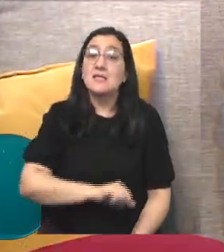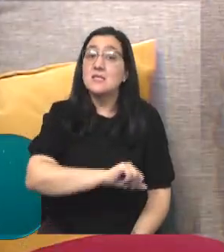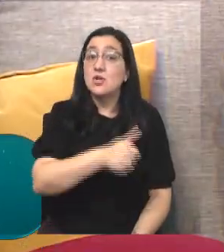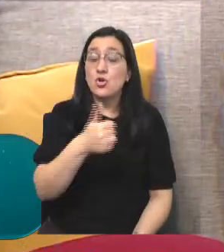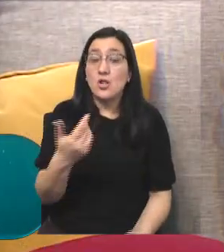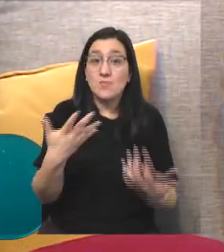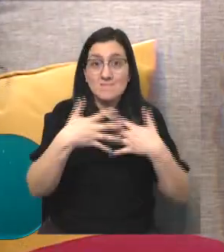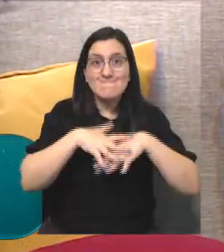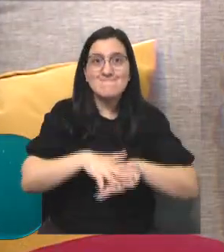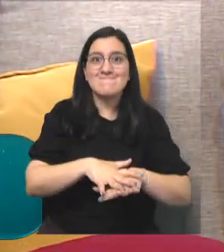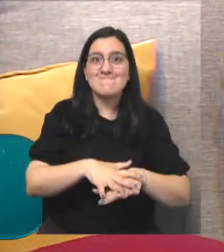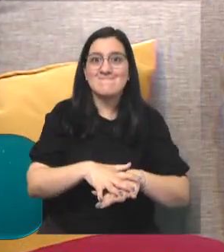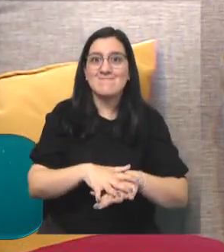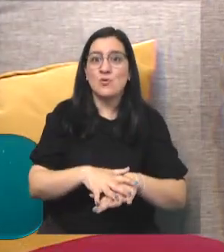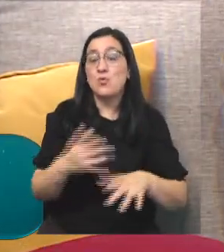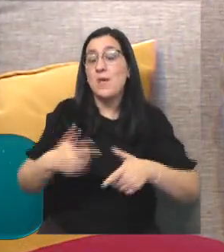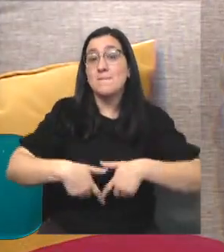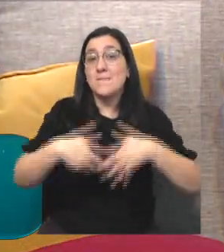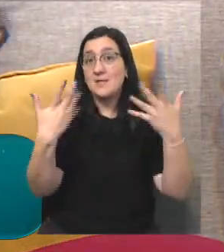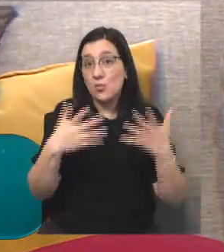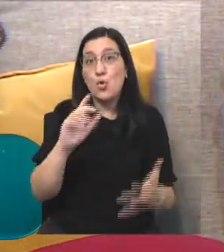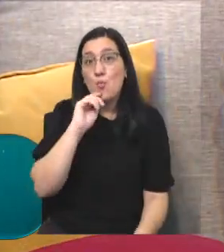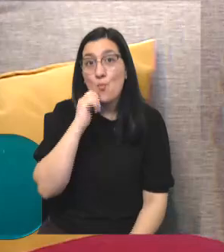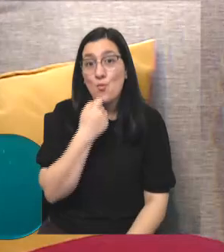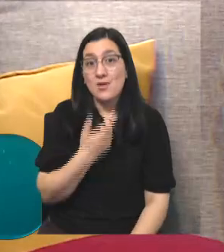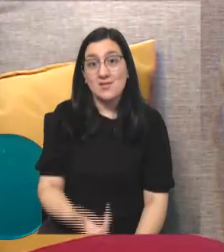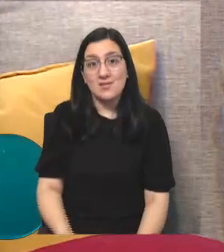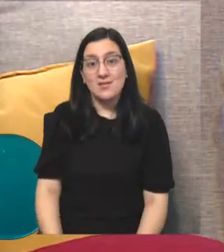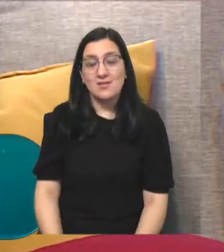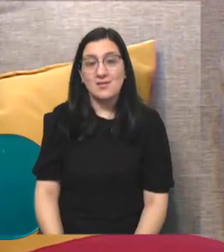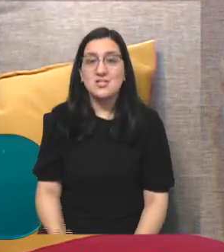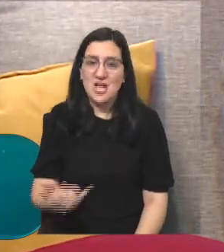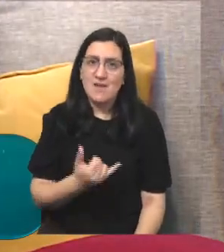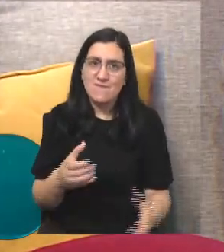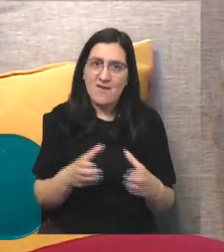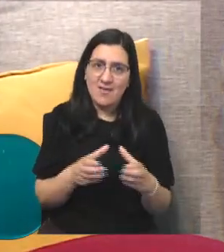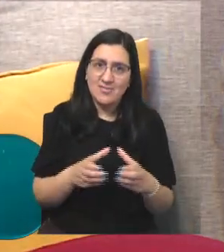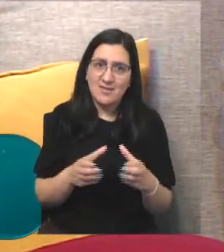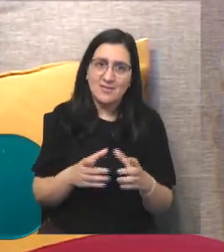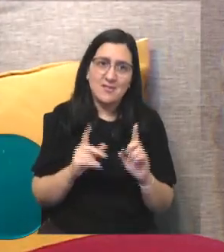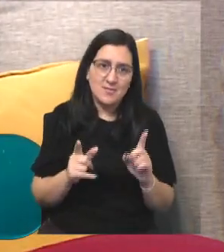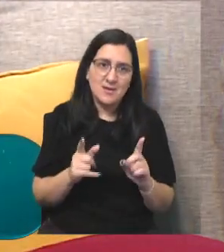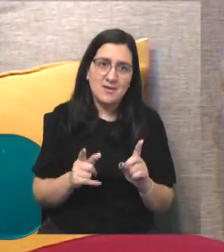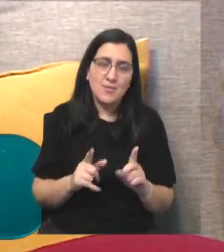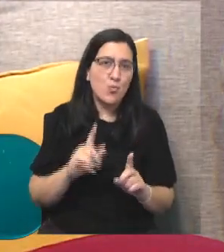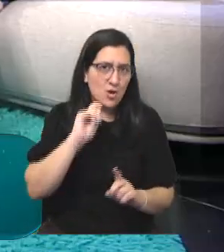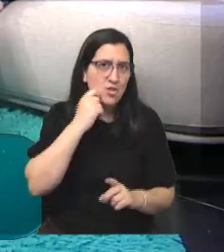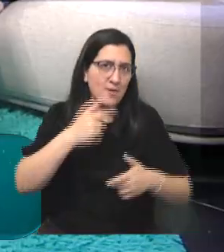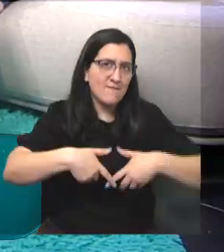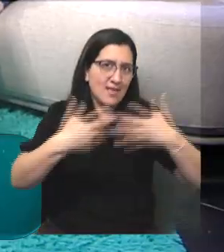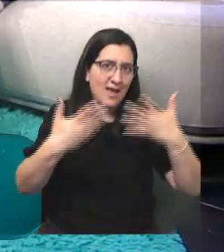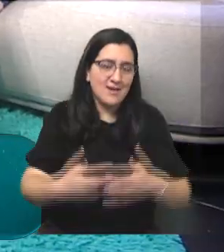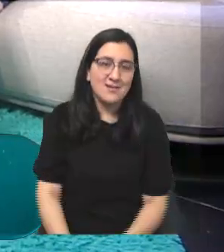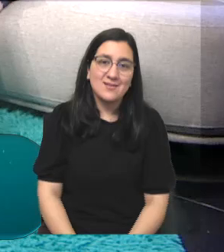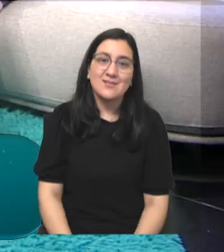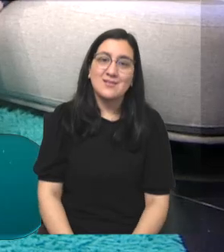encontrar y misturar a través de un espectáculo de este tamaño, en el que ya está integrada una banda y todo, es también algo a celebrar. Qué